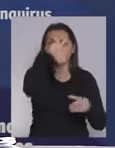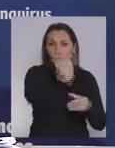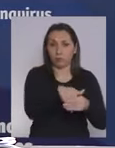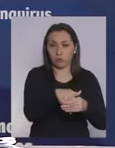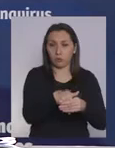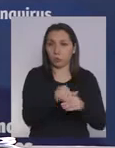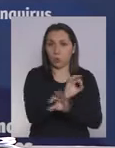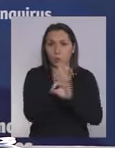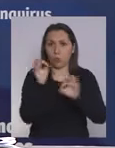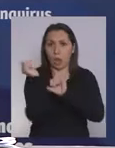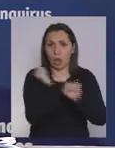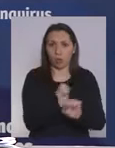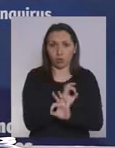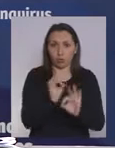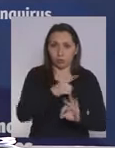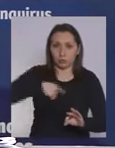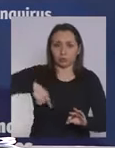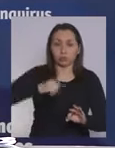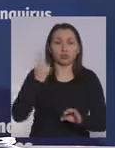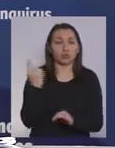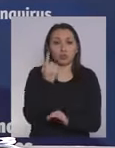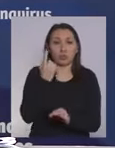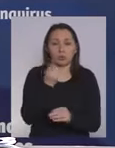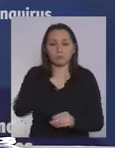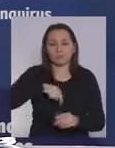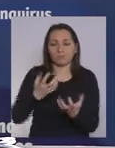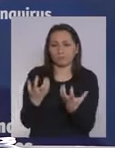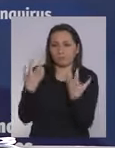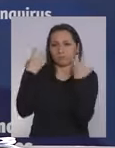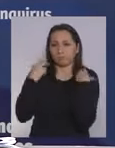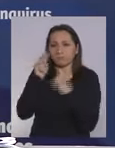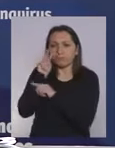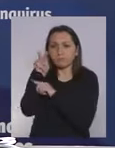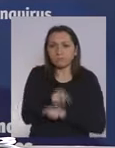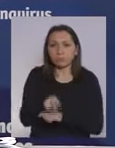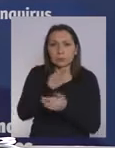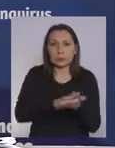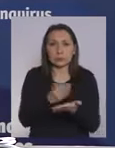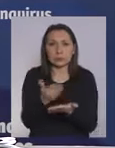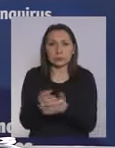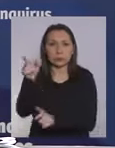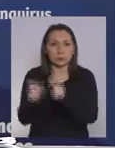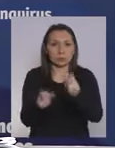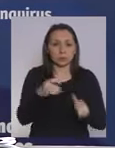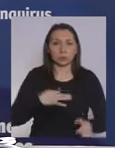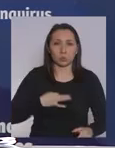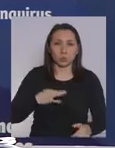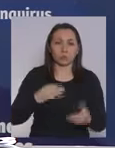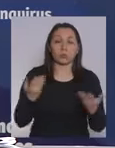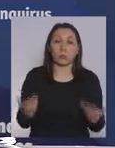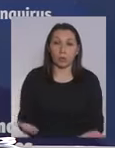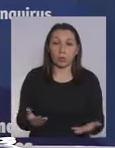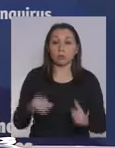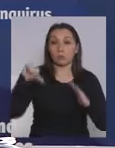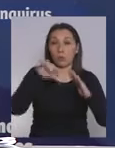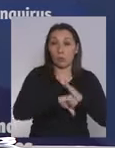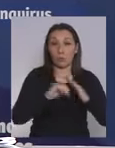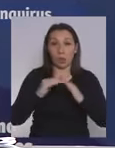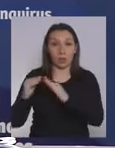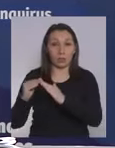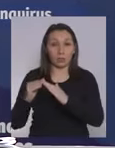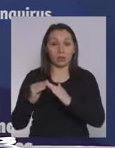contra de ese derecho sólo nos corresponde velar por la salud de los ciudadanos en ese sentido en cuarentena